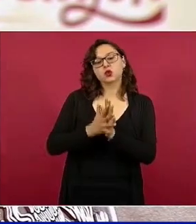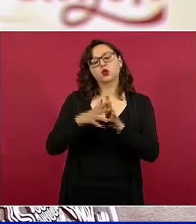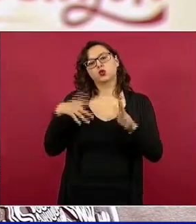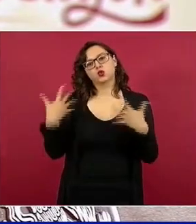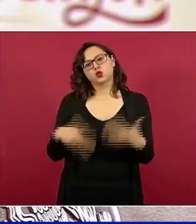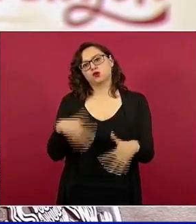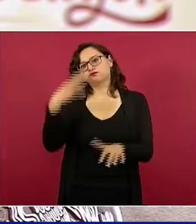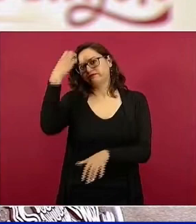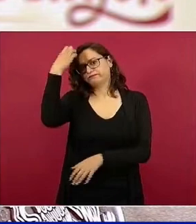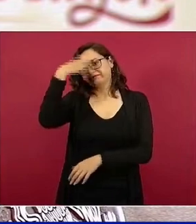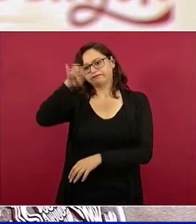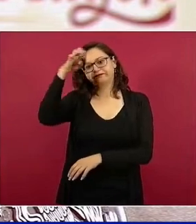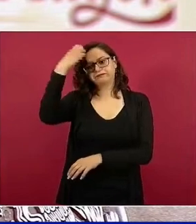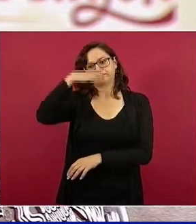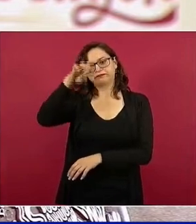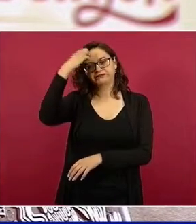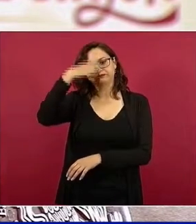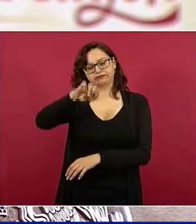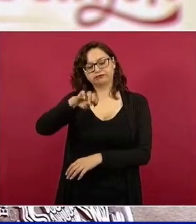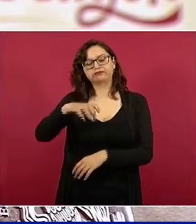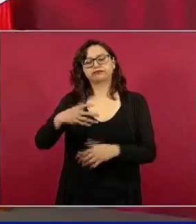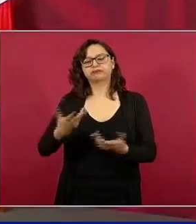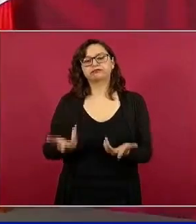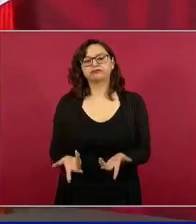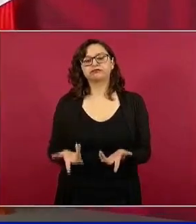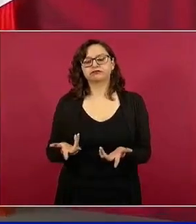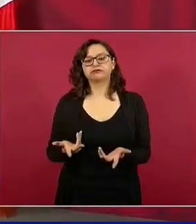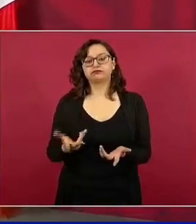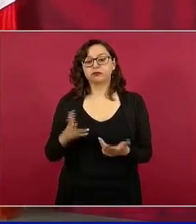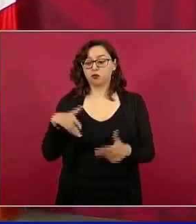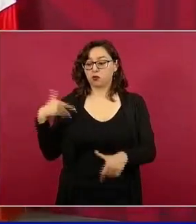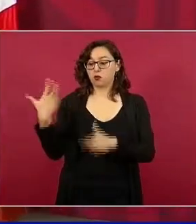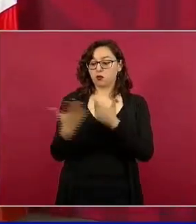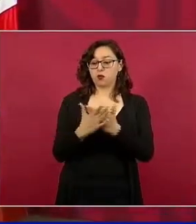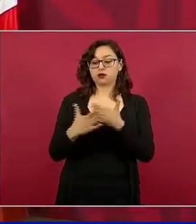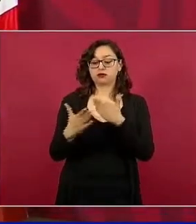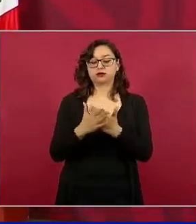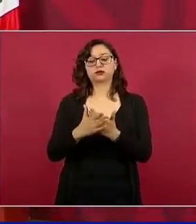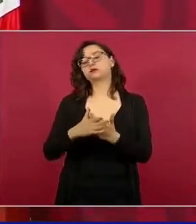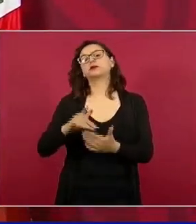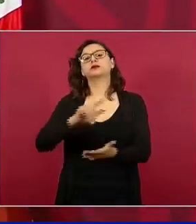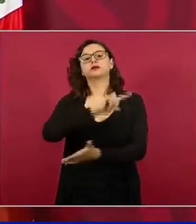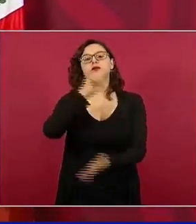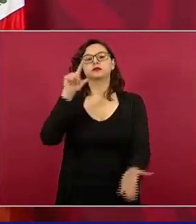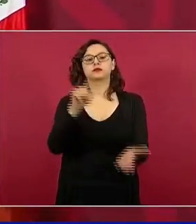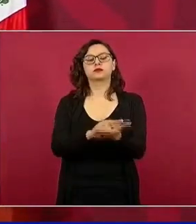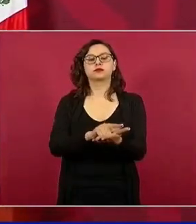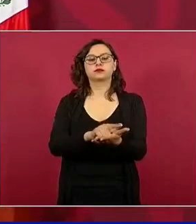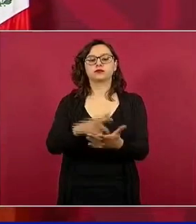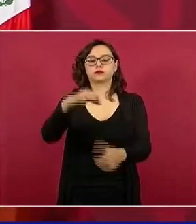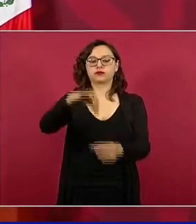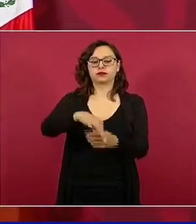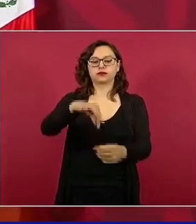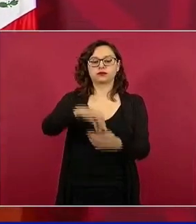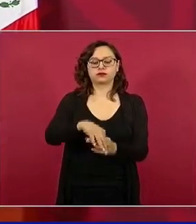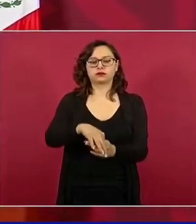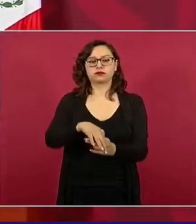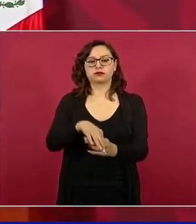Con la reforma que vamos a presentar, con la reforma